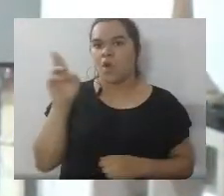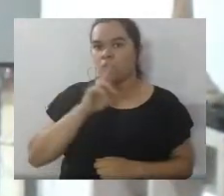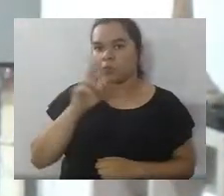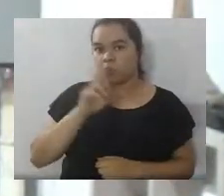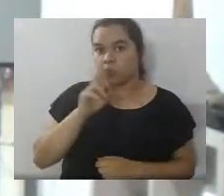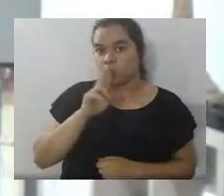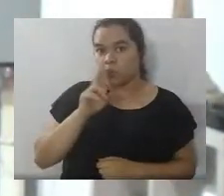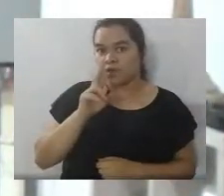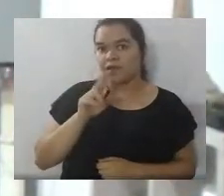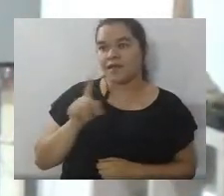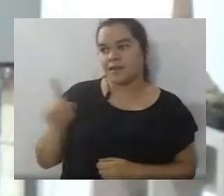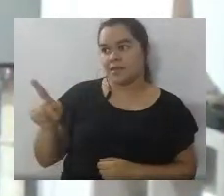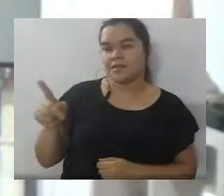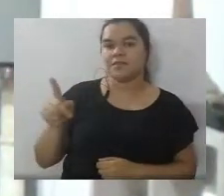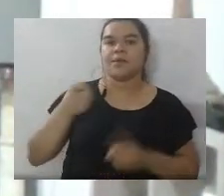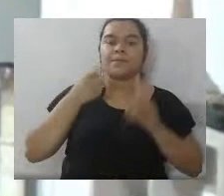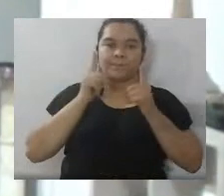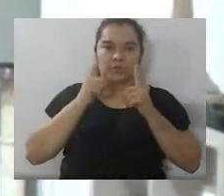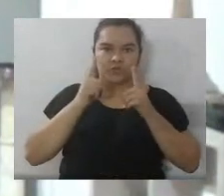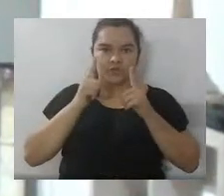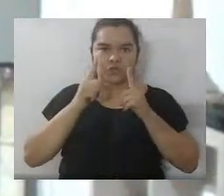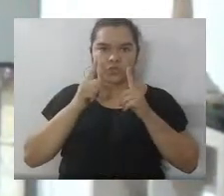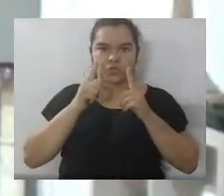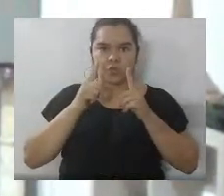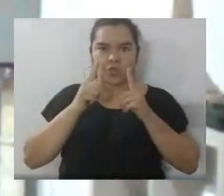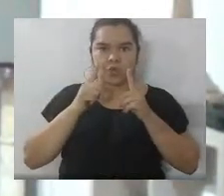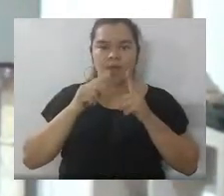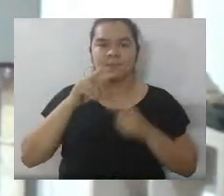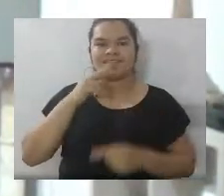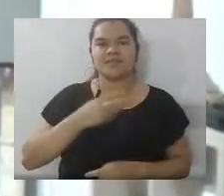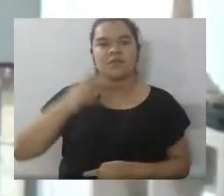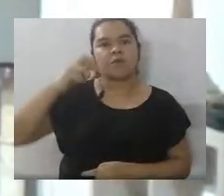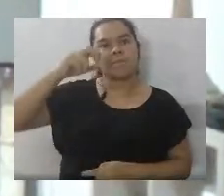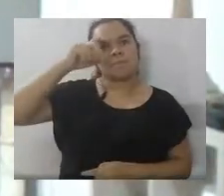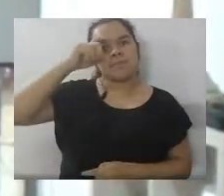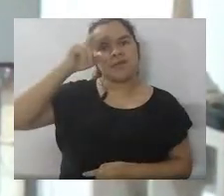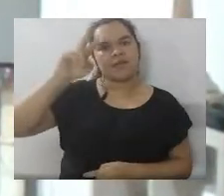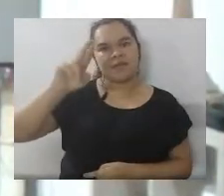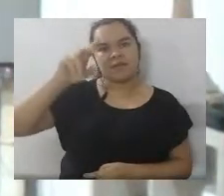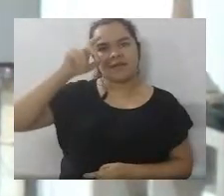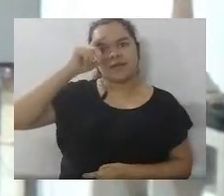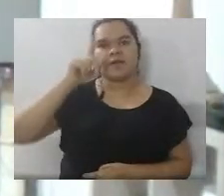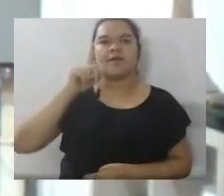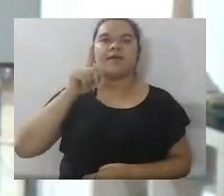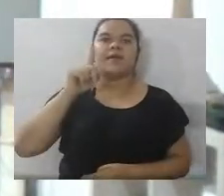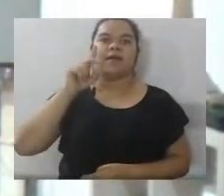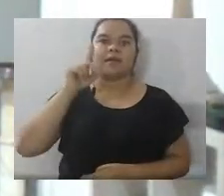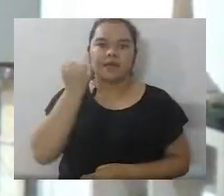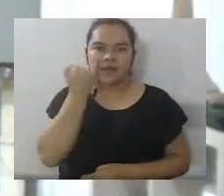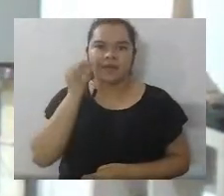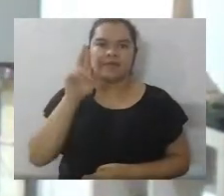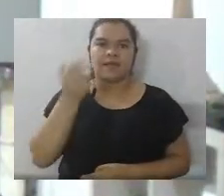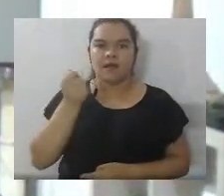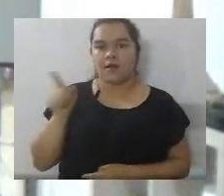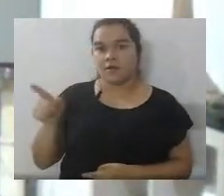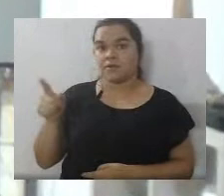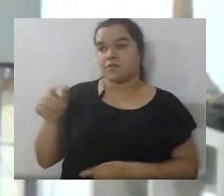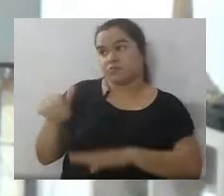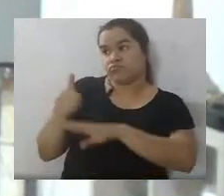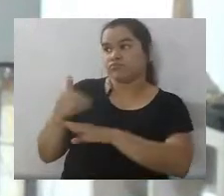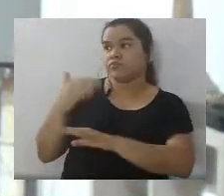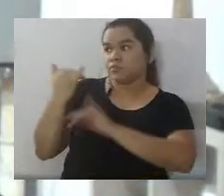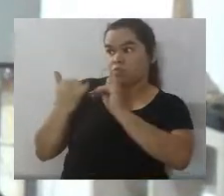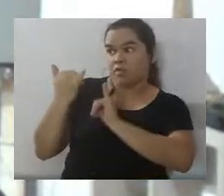la FACENA, la profesora María del Carmen Gauna Pereira. Si nos quiere comentar estas